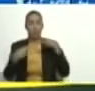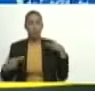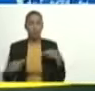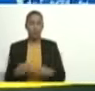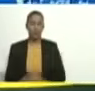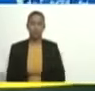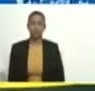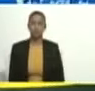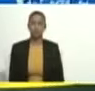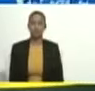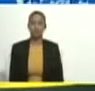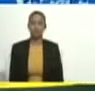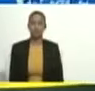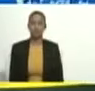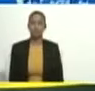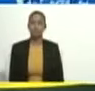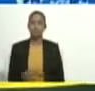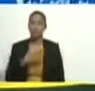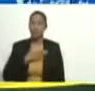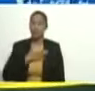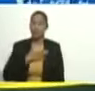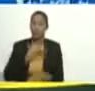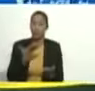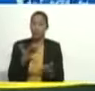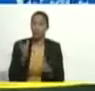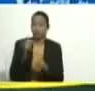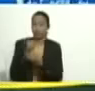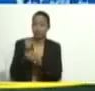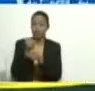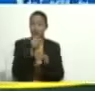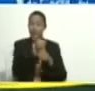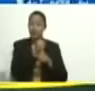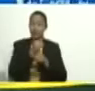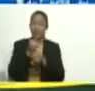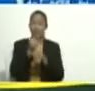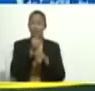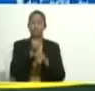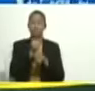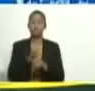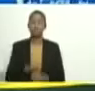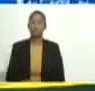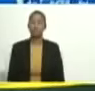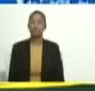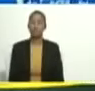Y lo que logremos nosotros alinear